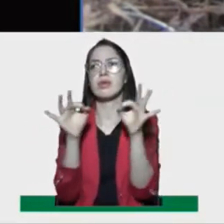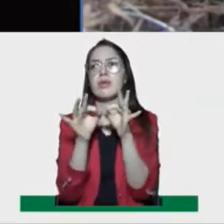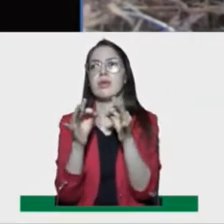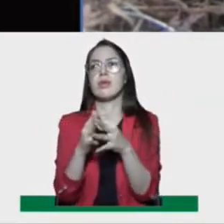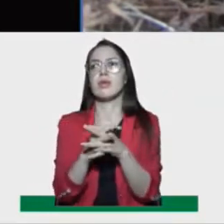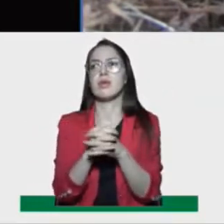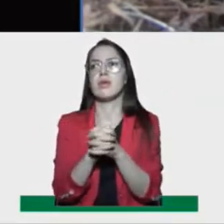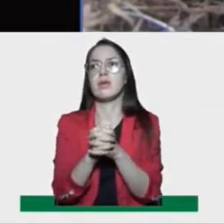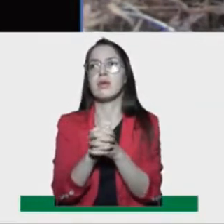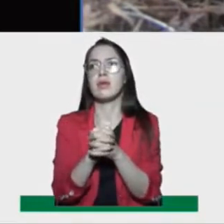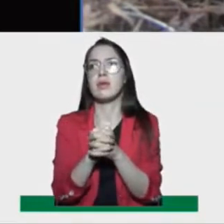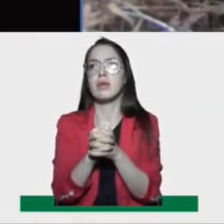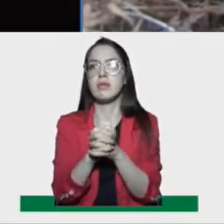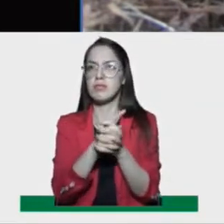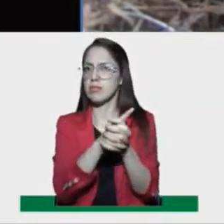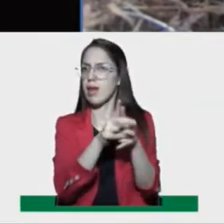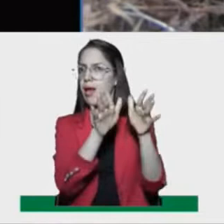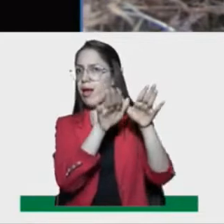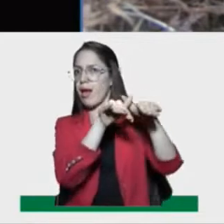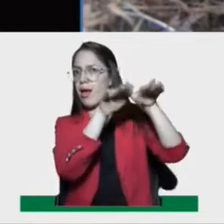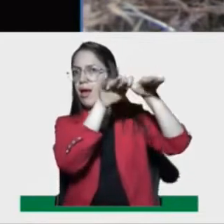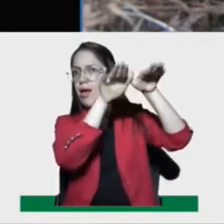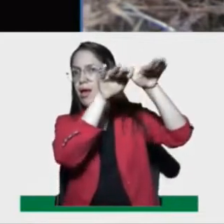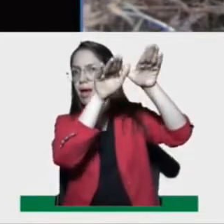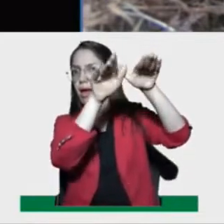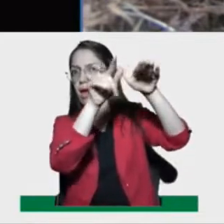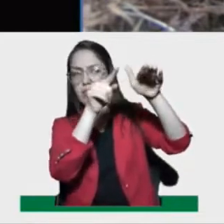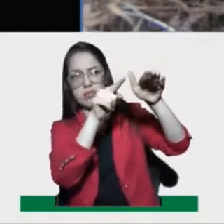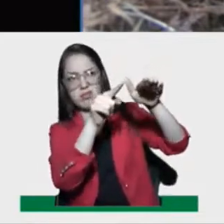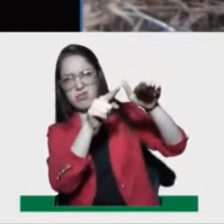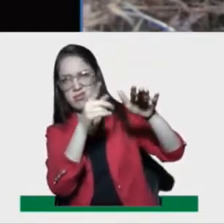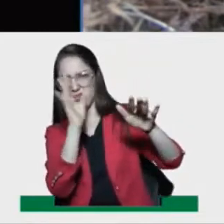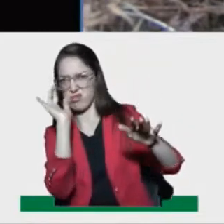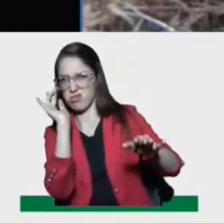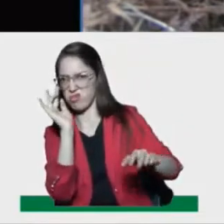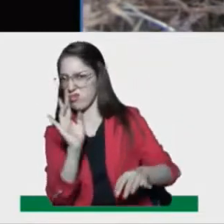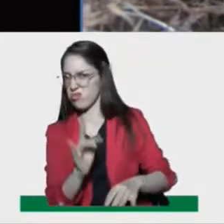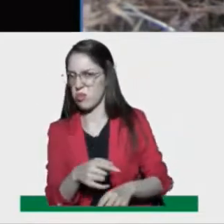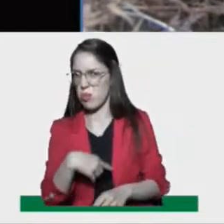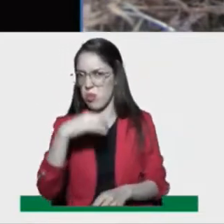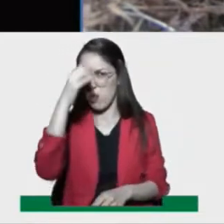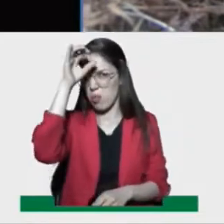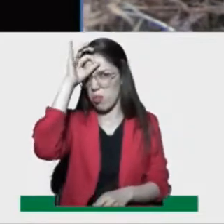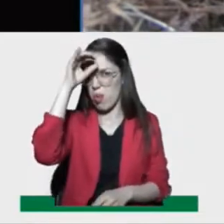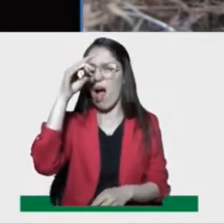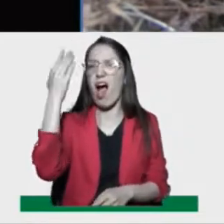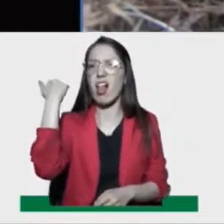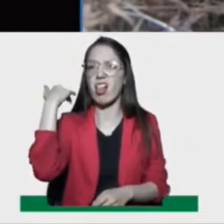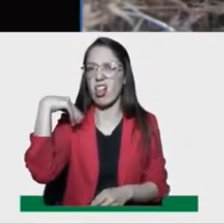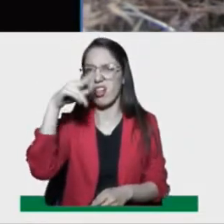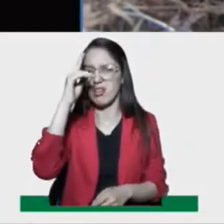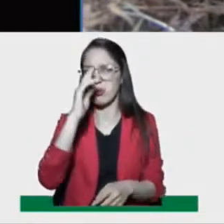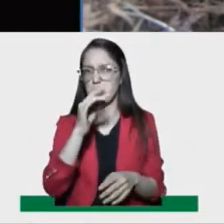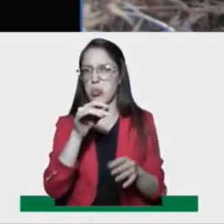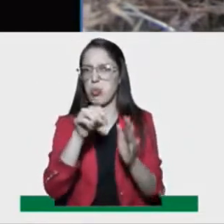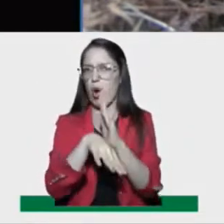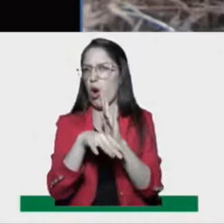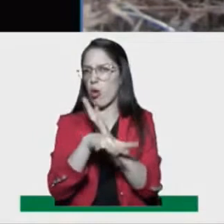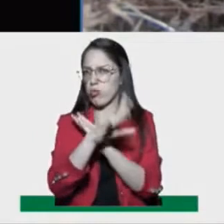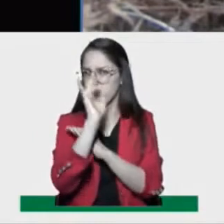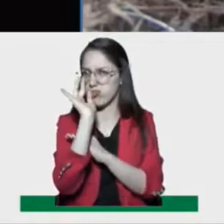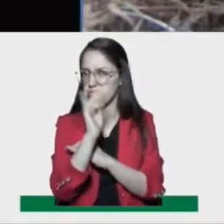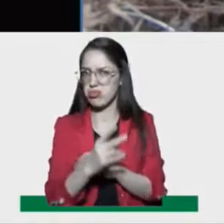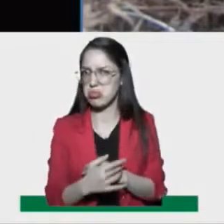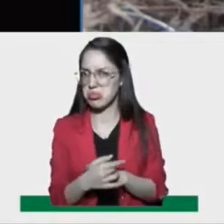no sabían que eran aves tan importantes de esto le llamamos a trancas o pájaros bobos y claro tuvo que llegar también una